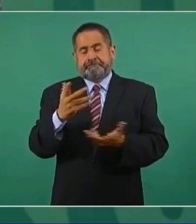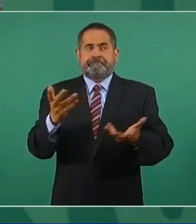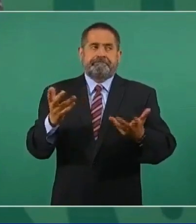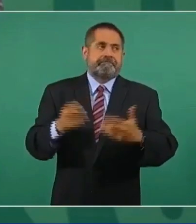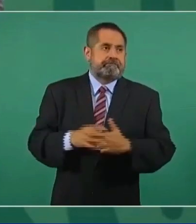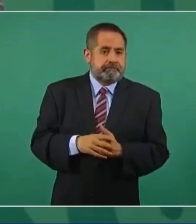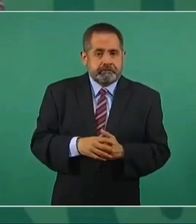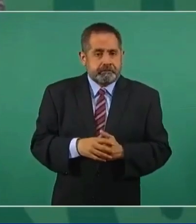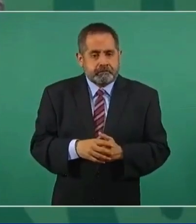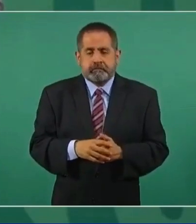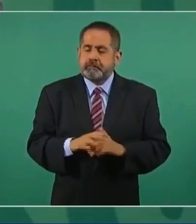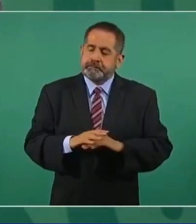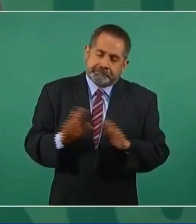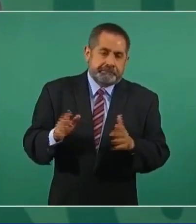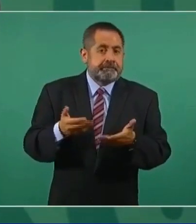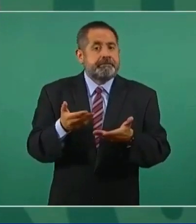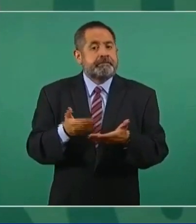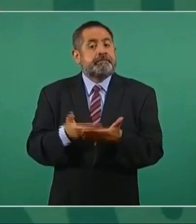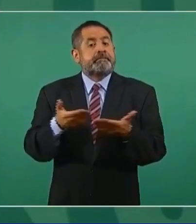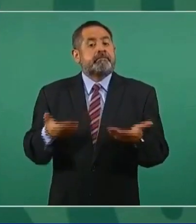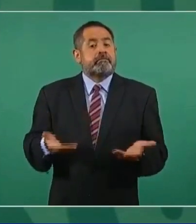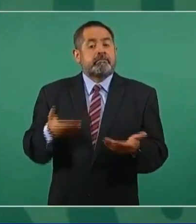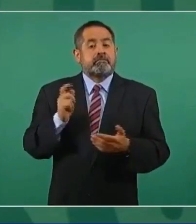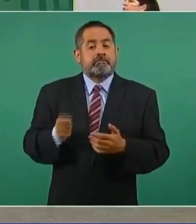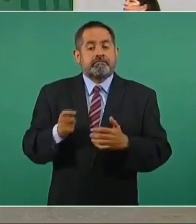Entonces ahora